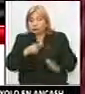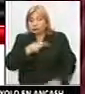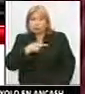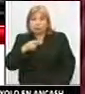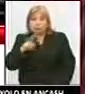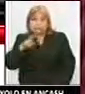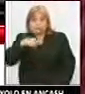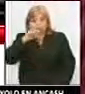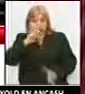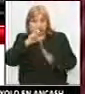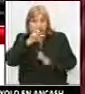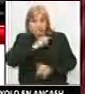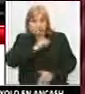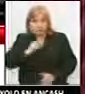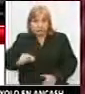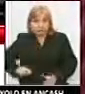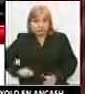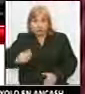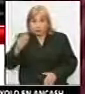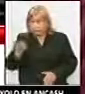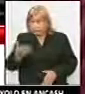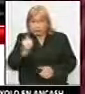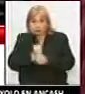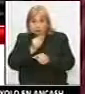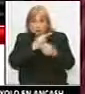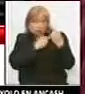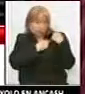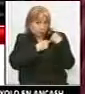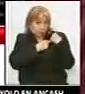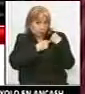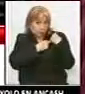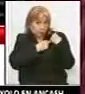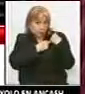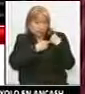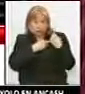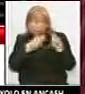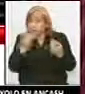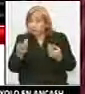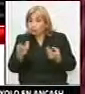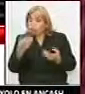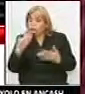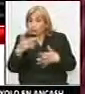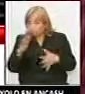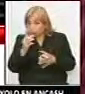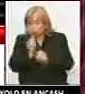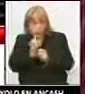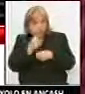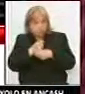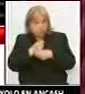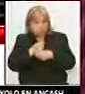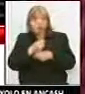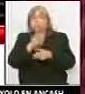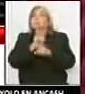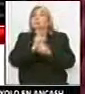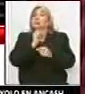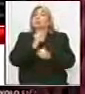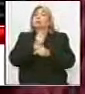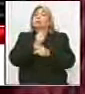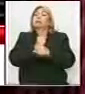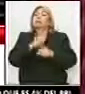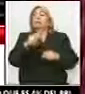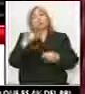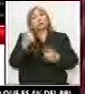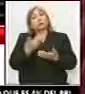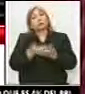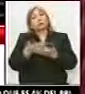contratos, convenios y acuerdos relacionados con la ejecución o concesión de obras, proyectos de inversión, prestación de servicios y demás acciones de